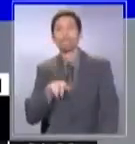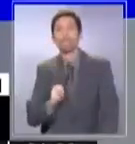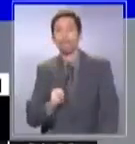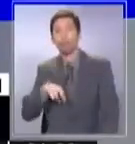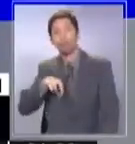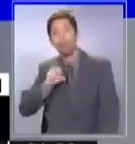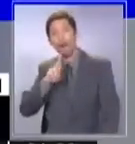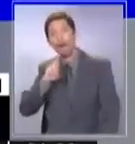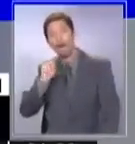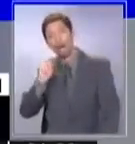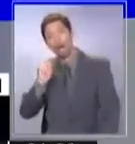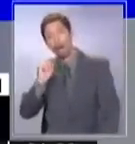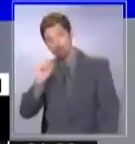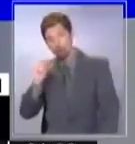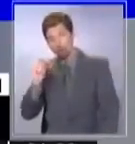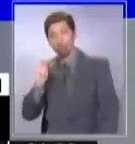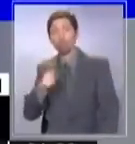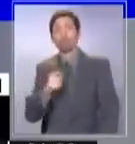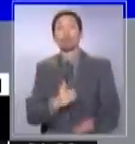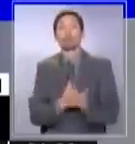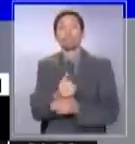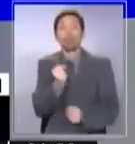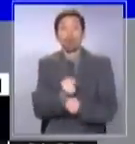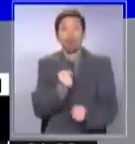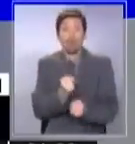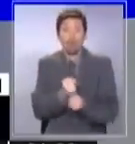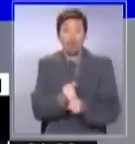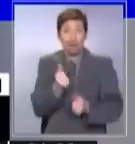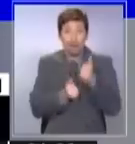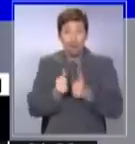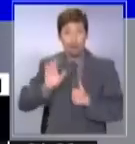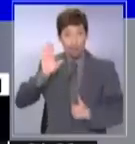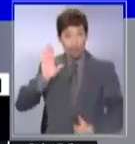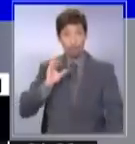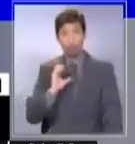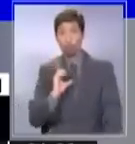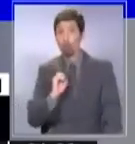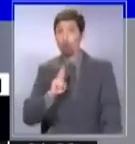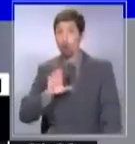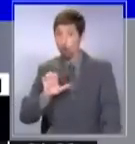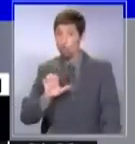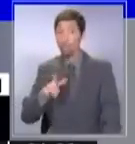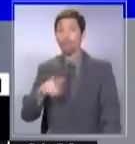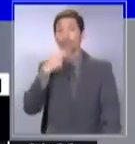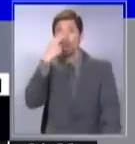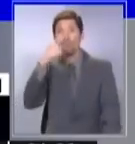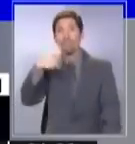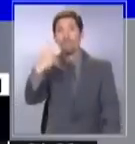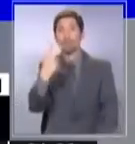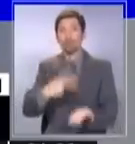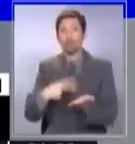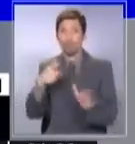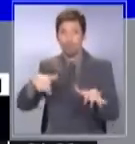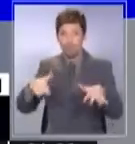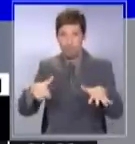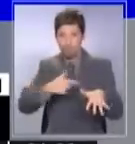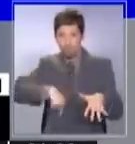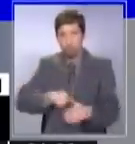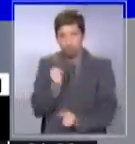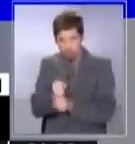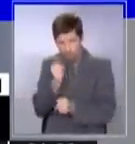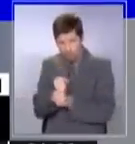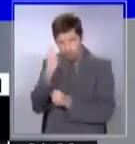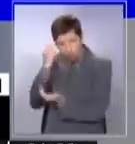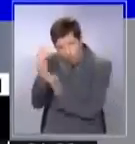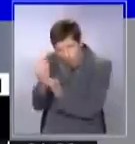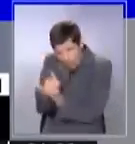a trabajar con los candidatos aore elecciones que se van a desarrollar en noviembre 2017 nosotros estamos haciendo un trabajo planificado serio con el